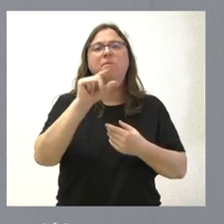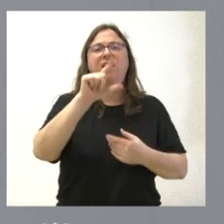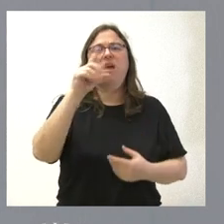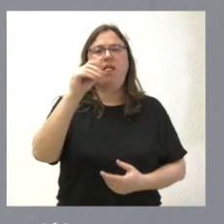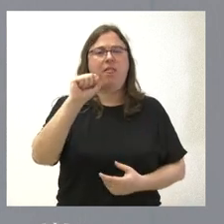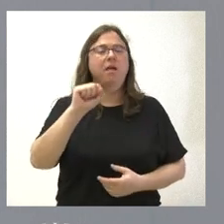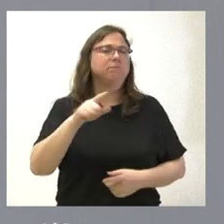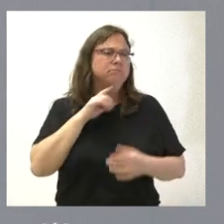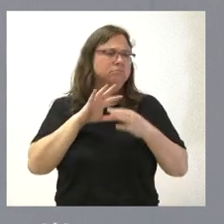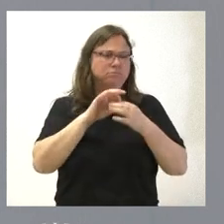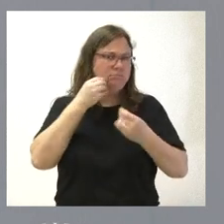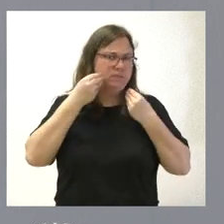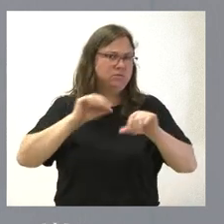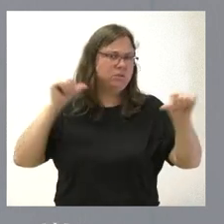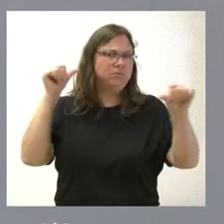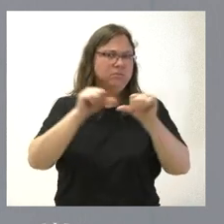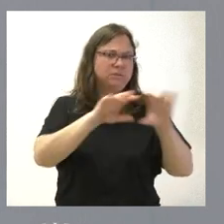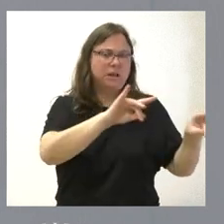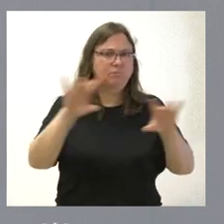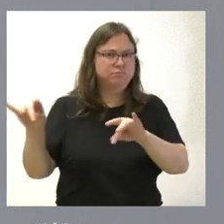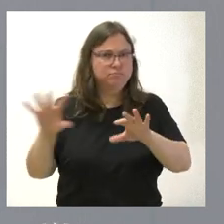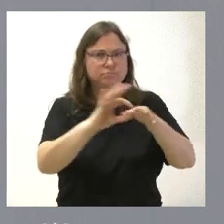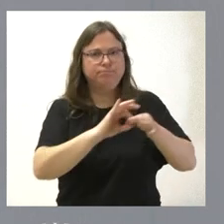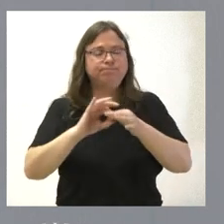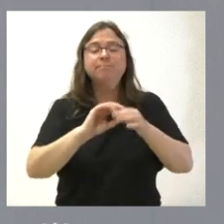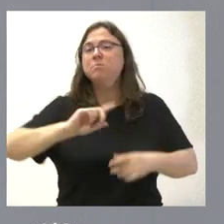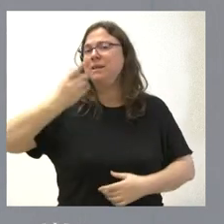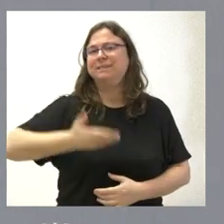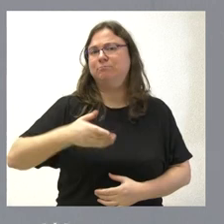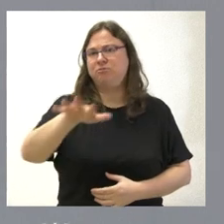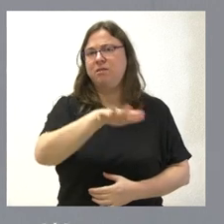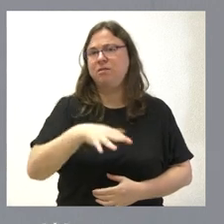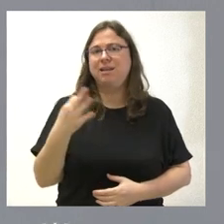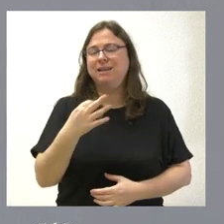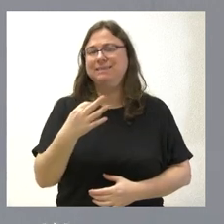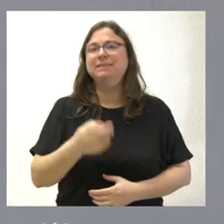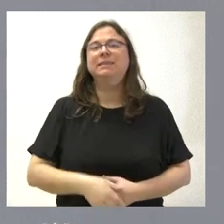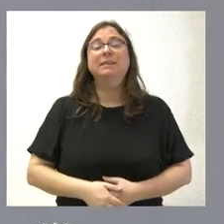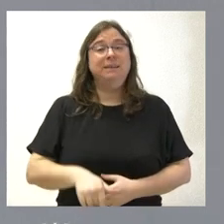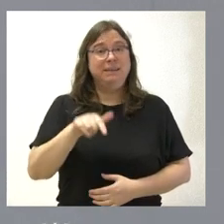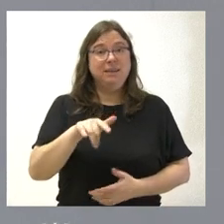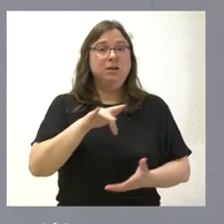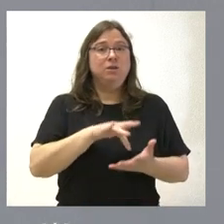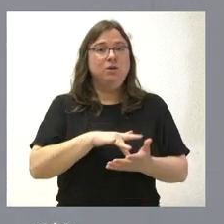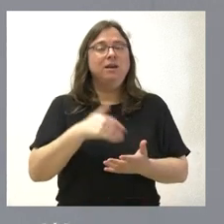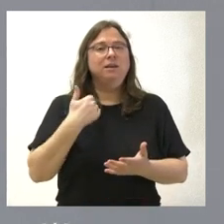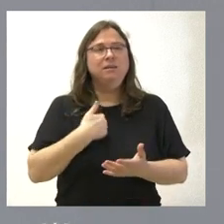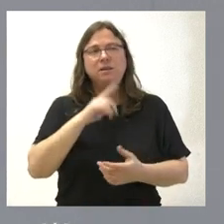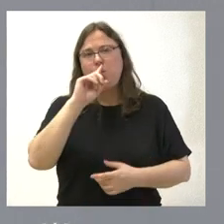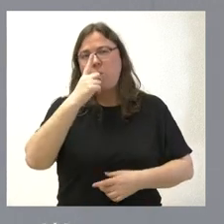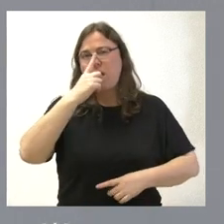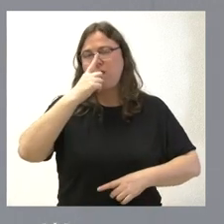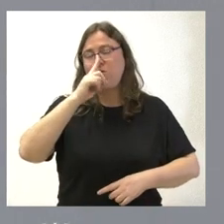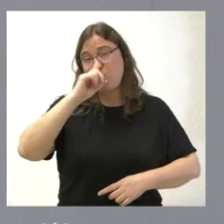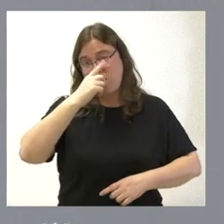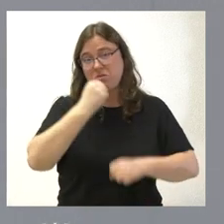histórica con esta zona de tierra de Campos Quizá lo más importante de esto es el hecho de que después de este algo más de un año de